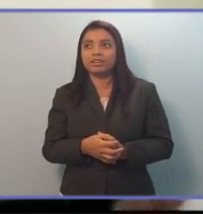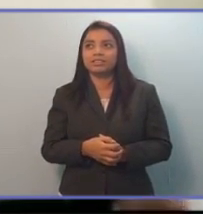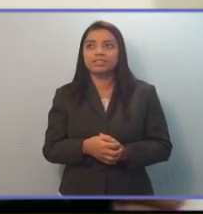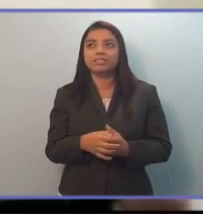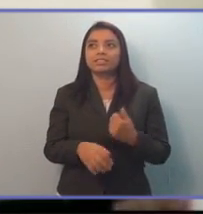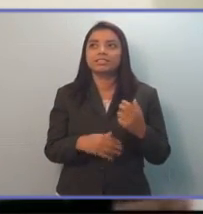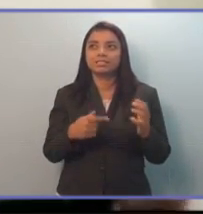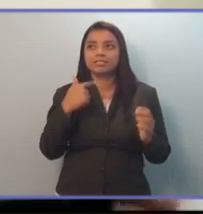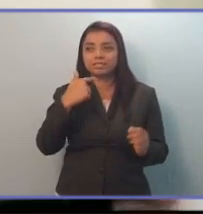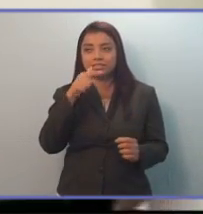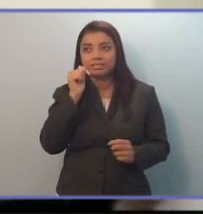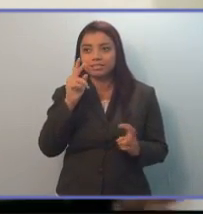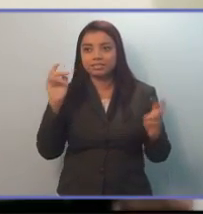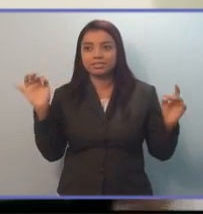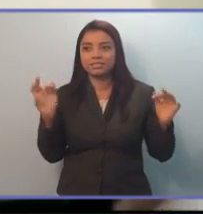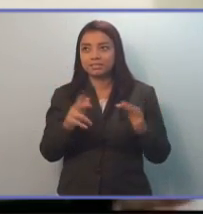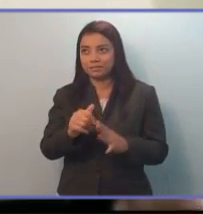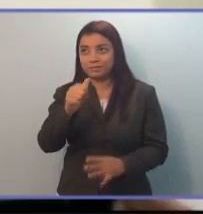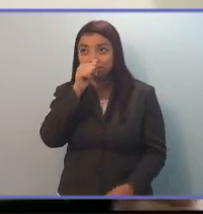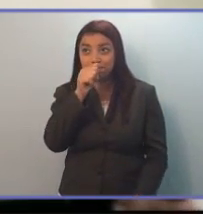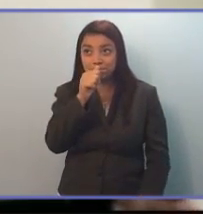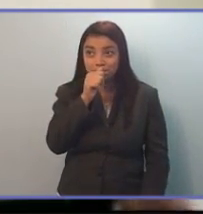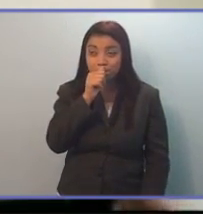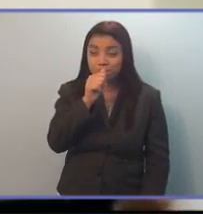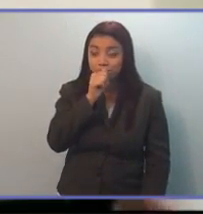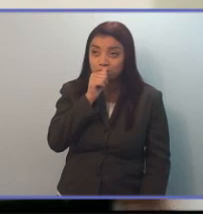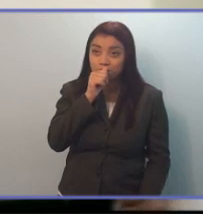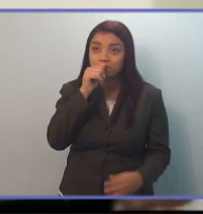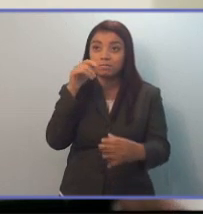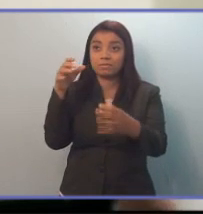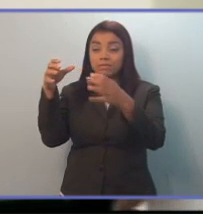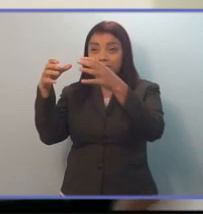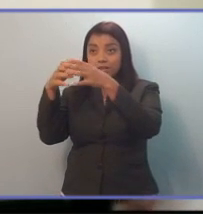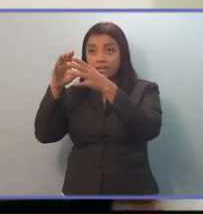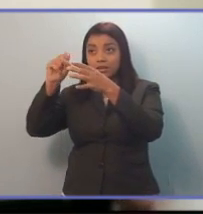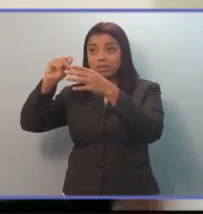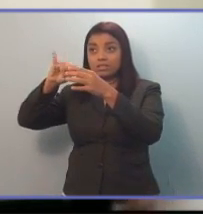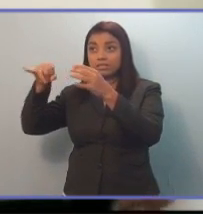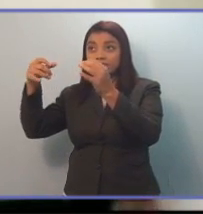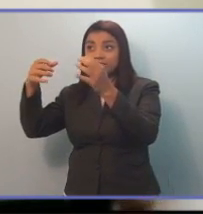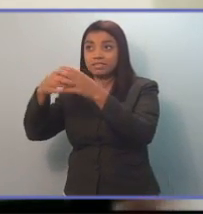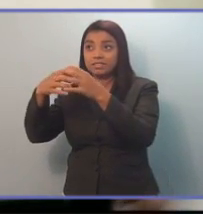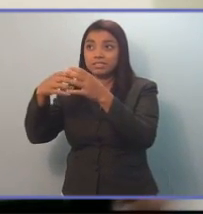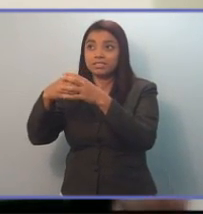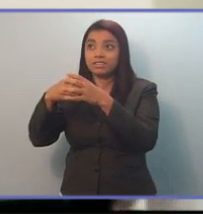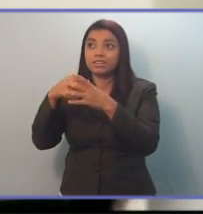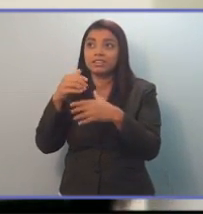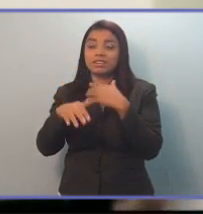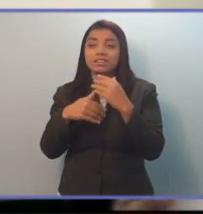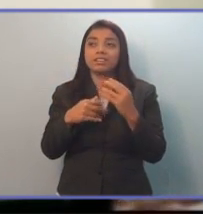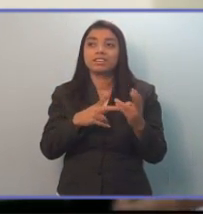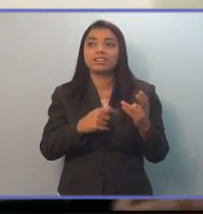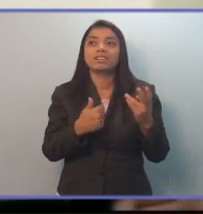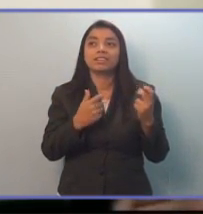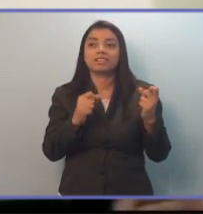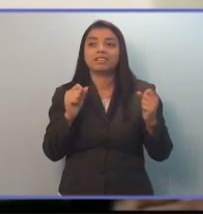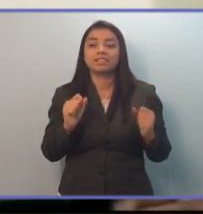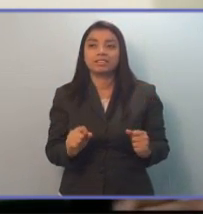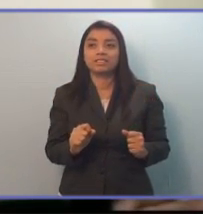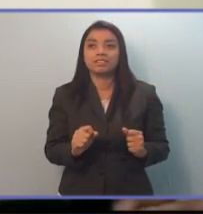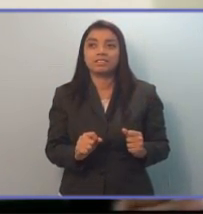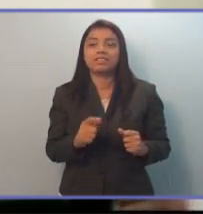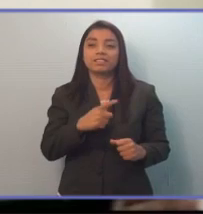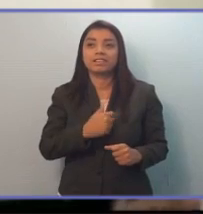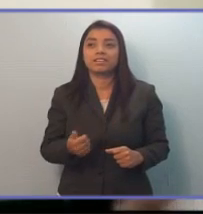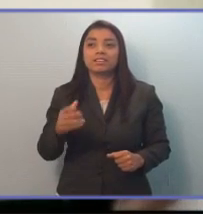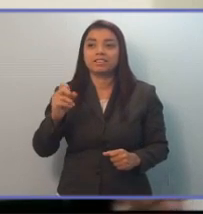Son privadas las reuniones de la Corte Plena, son privadas las reuniones de las distintas salas que componen la Corte.